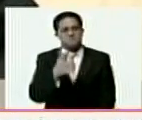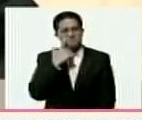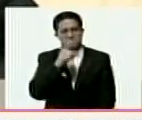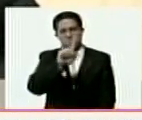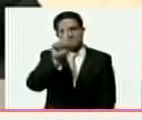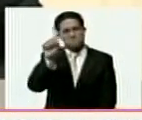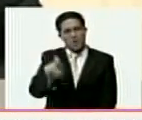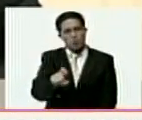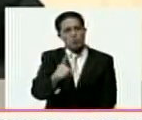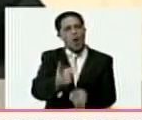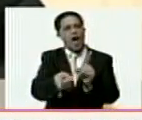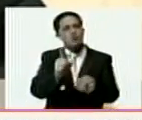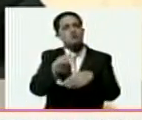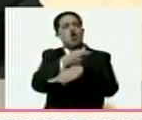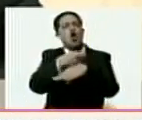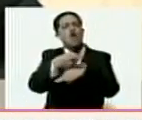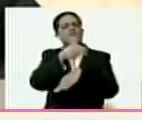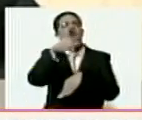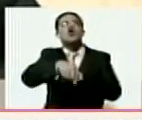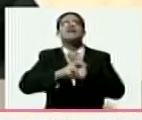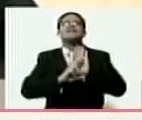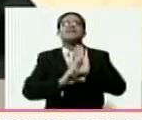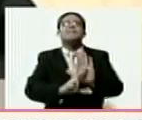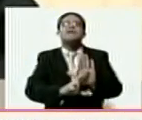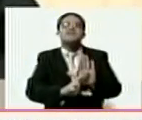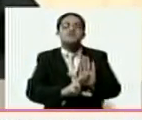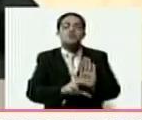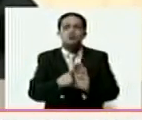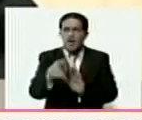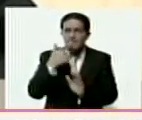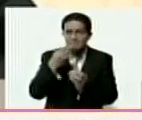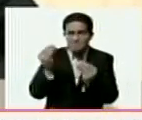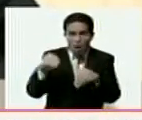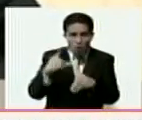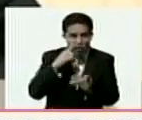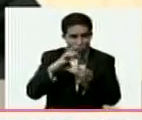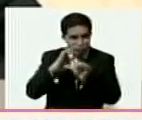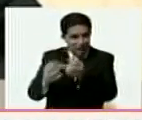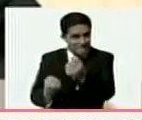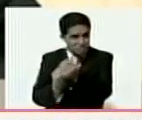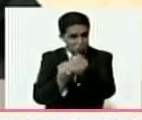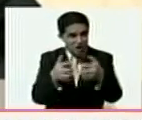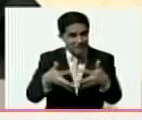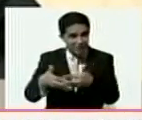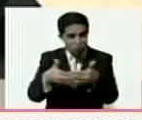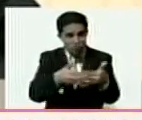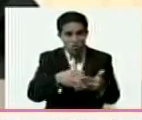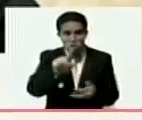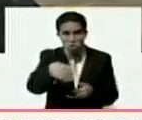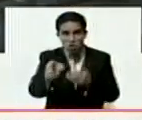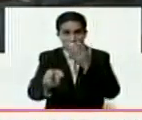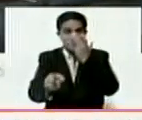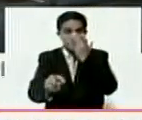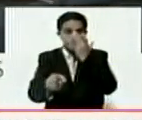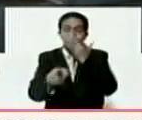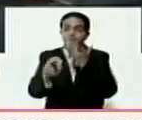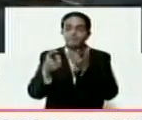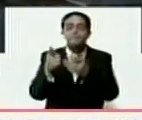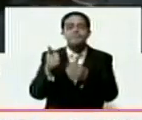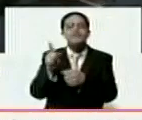a algunos de los gobiernos aquí representados, son aliados de los Estados Unidos. Habría que preguntarle al gobierno de los Estados